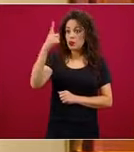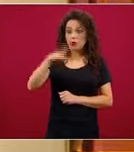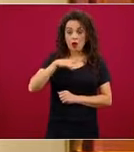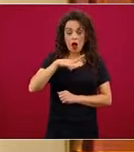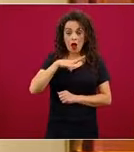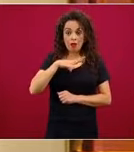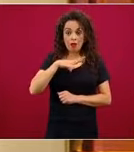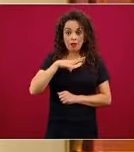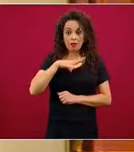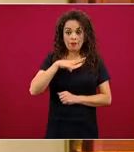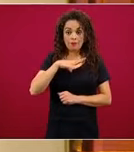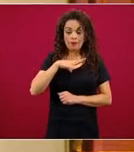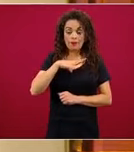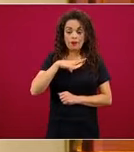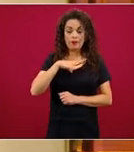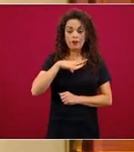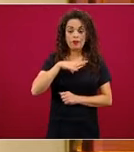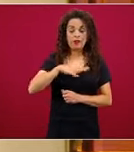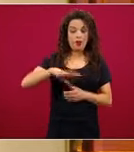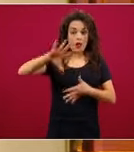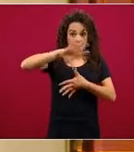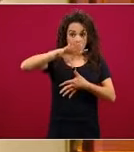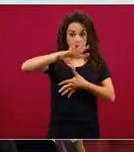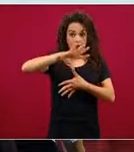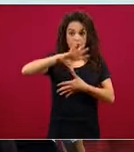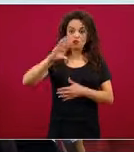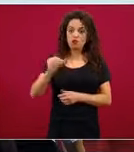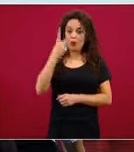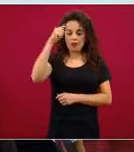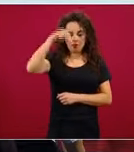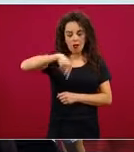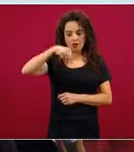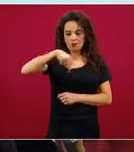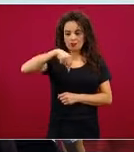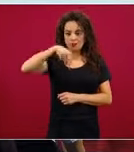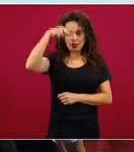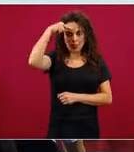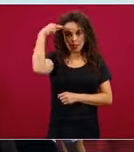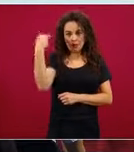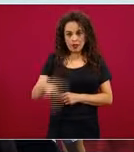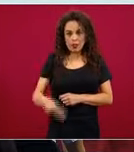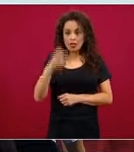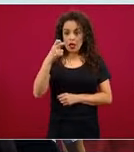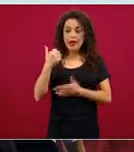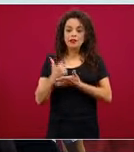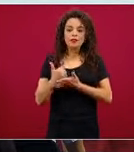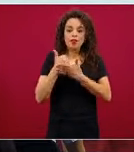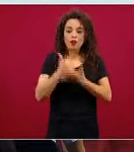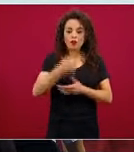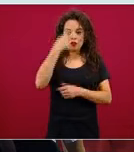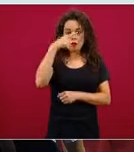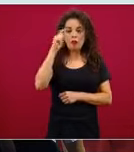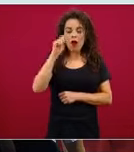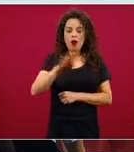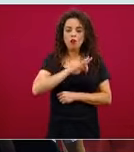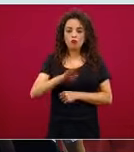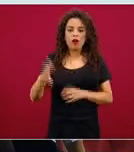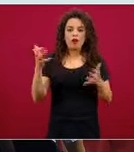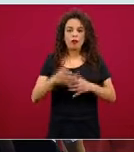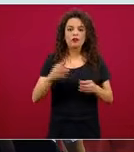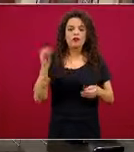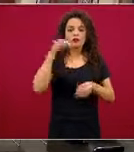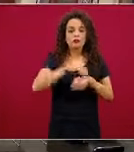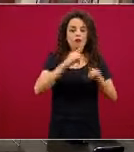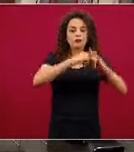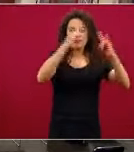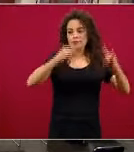Américas, 91 corresponden a nuestro país y que nos ha ayudado a tener estas instalaciones. De esos 91 tenemos